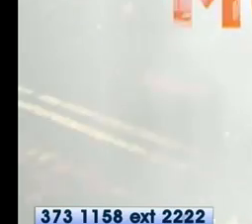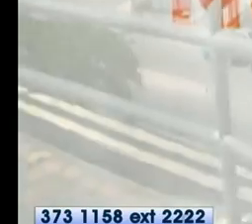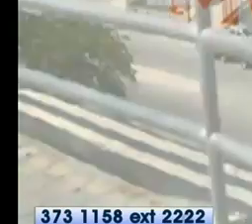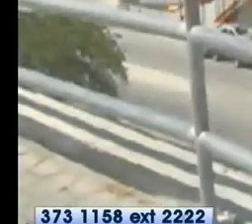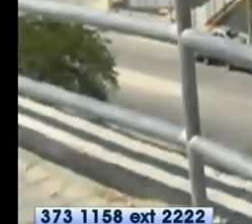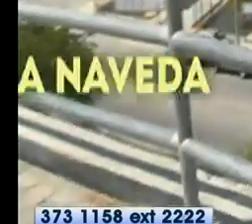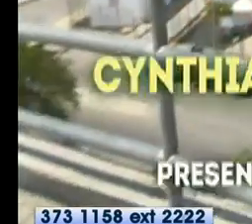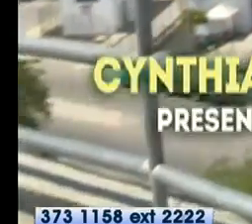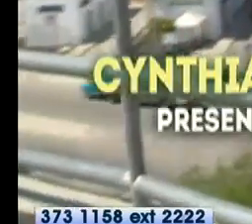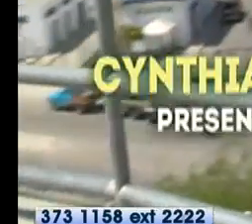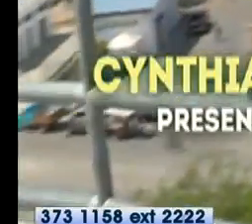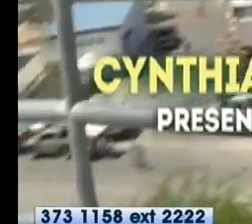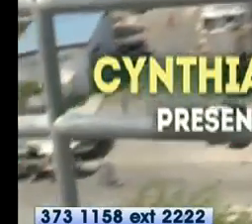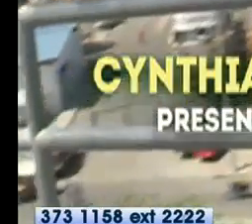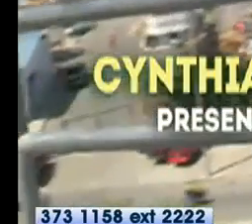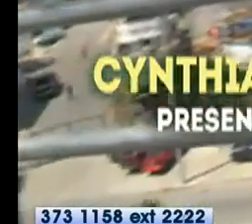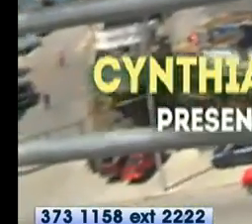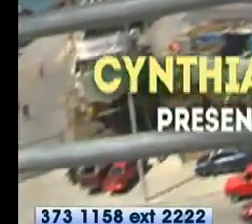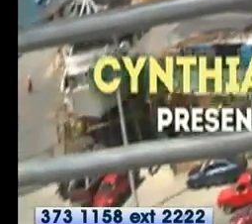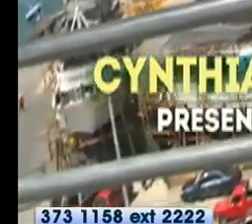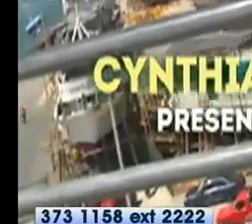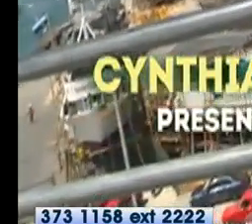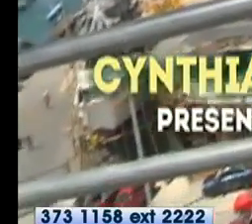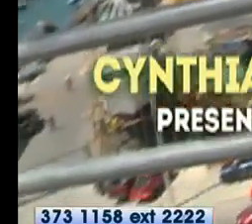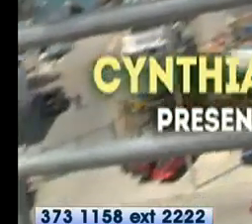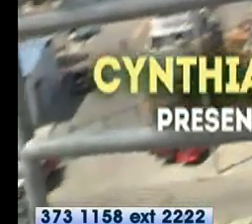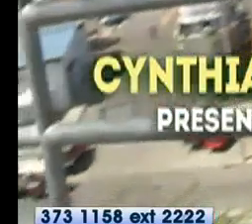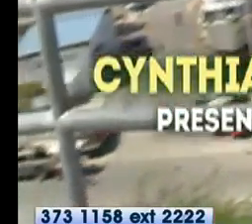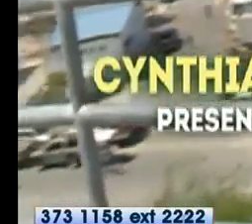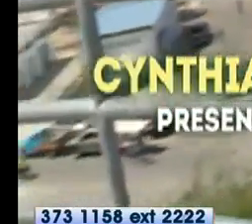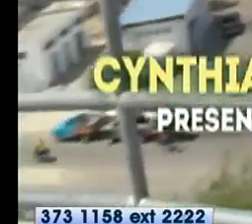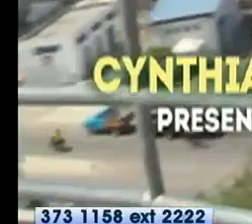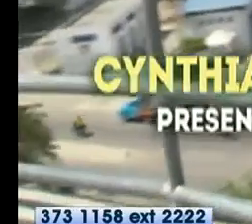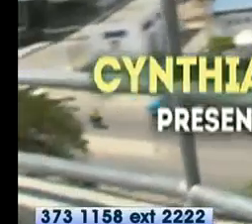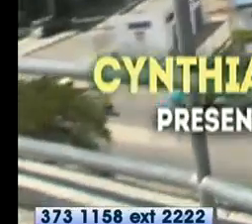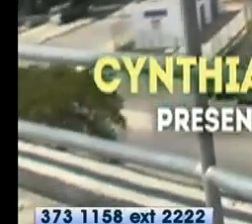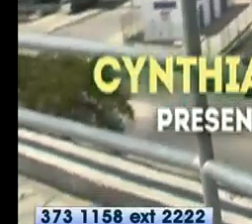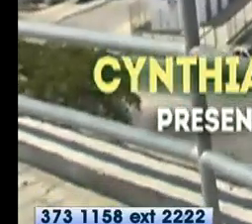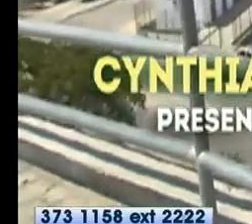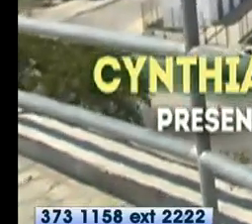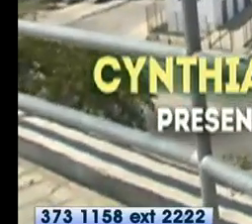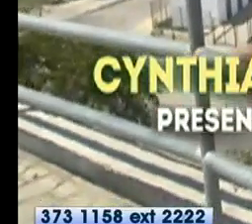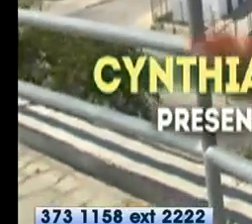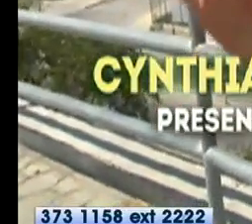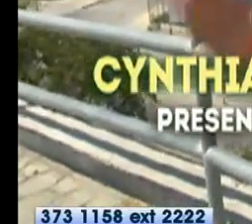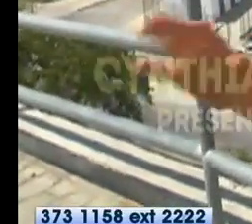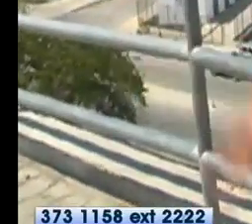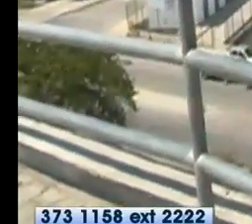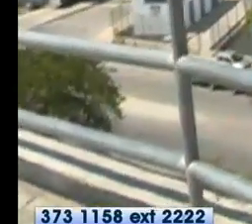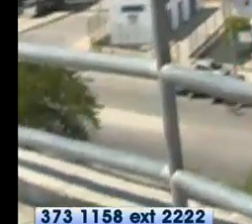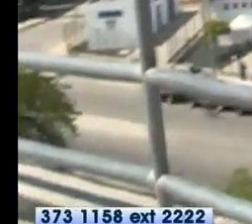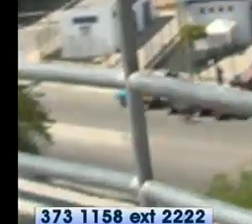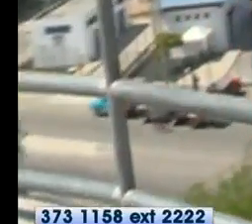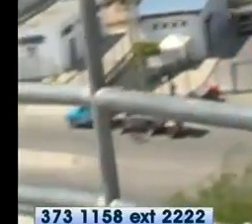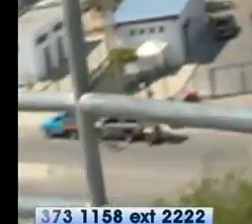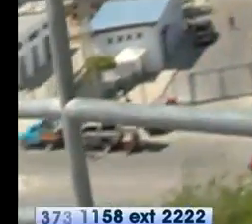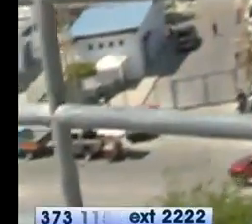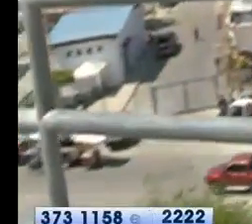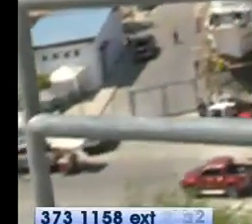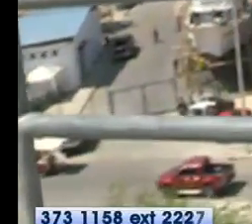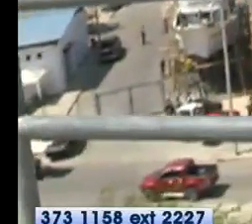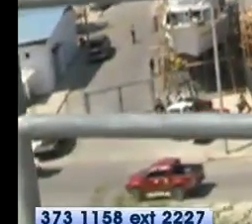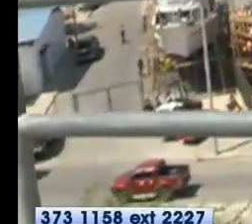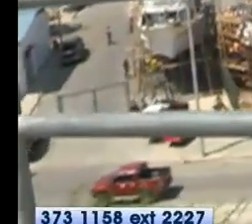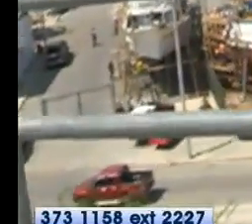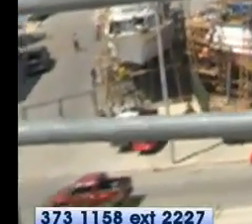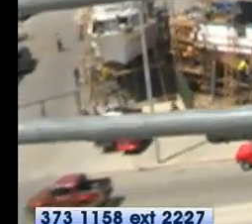El cholo pescador constituye una identidad cultural y étnica tan fuerte y arraigada que lo distingue de los otros habitantes del Ecuador.